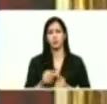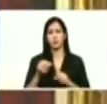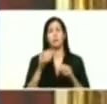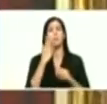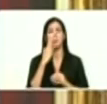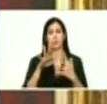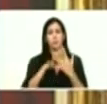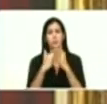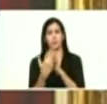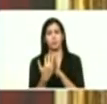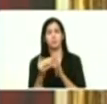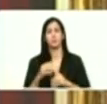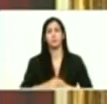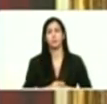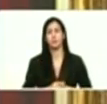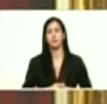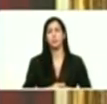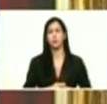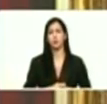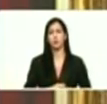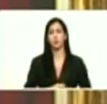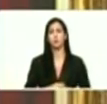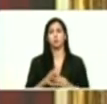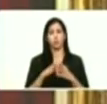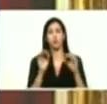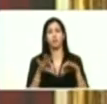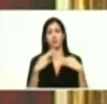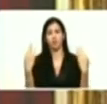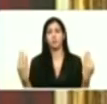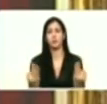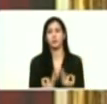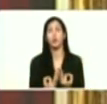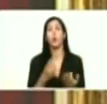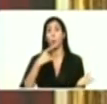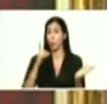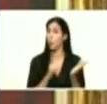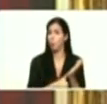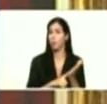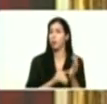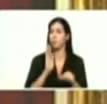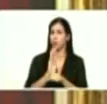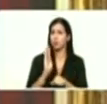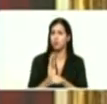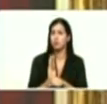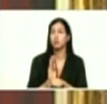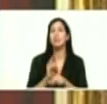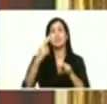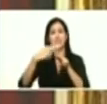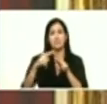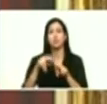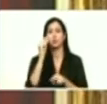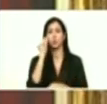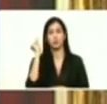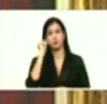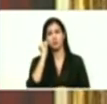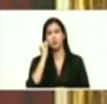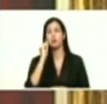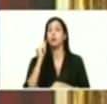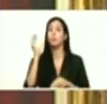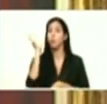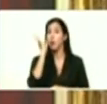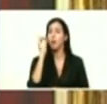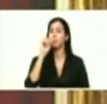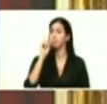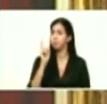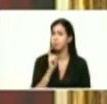tomen nota camarada y se cumpla la protección de los niños y niñas de la mujer